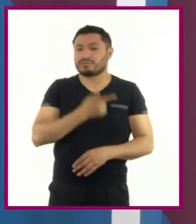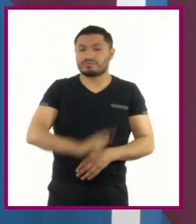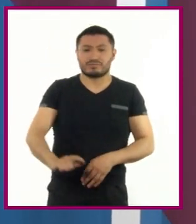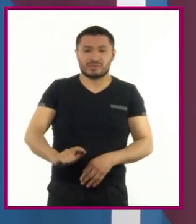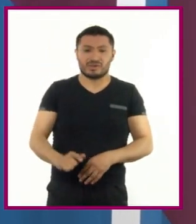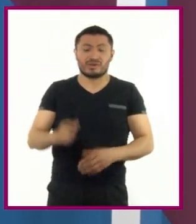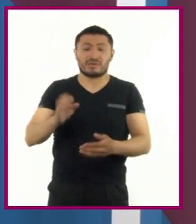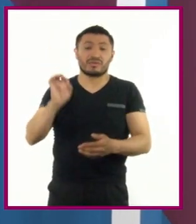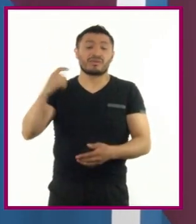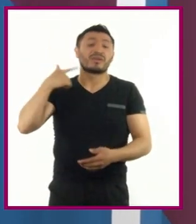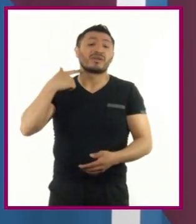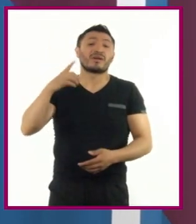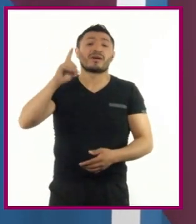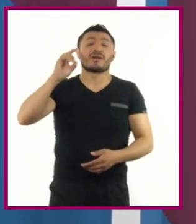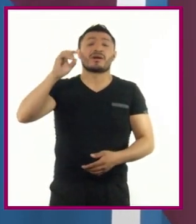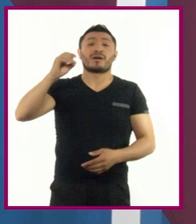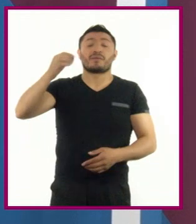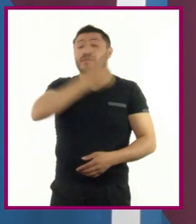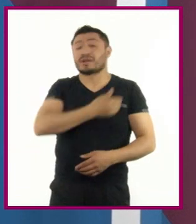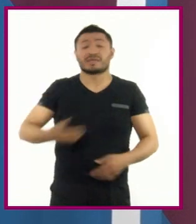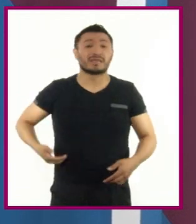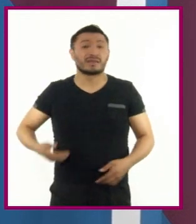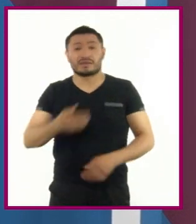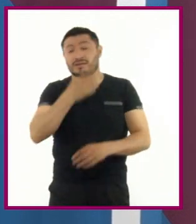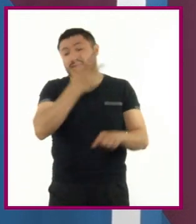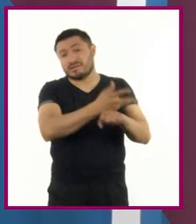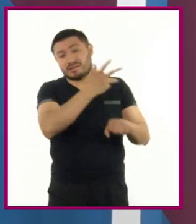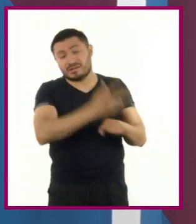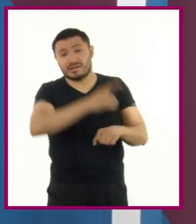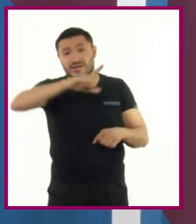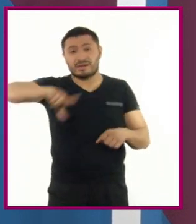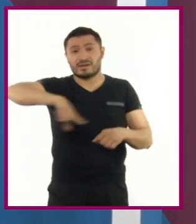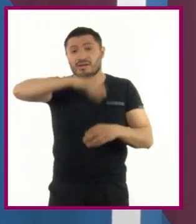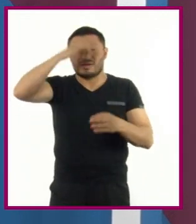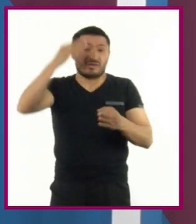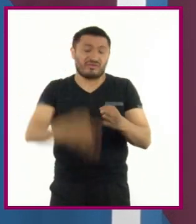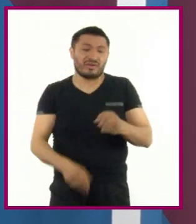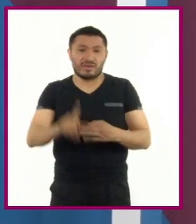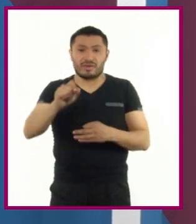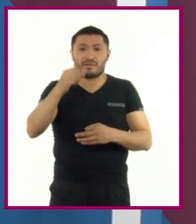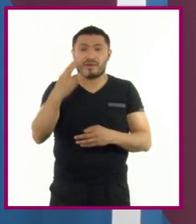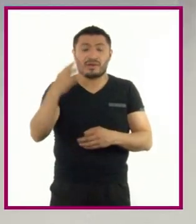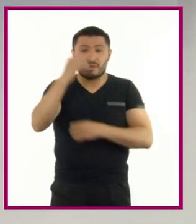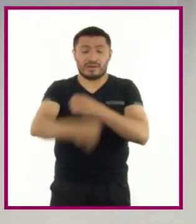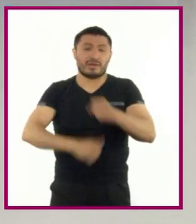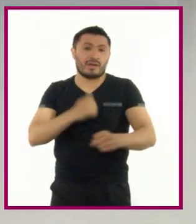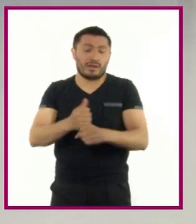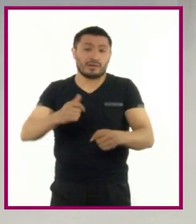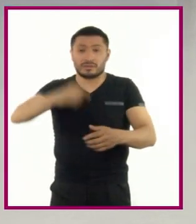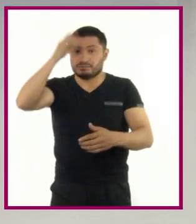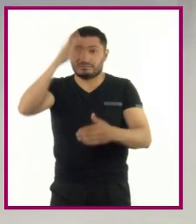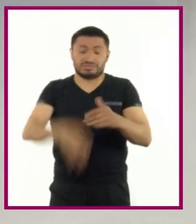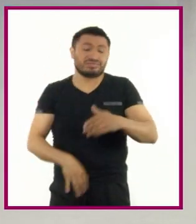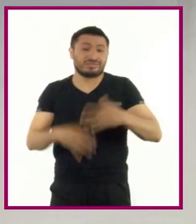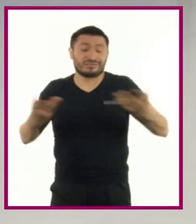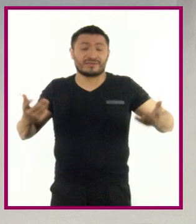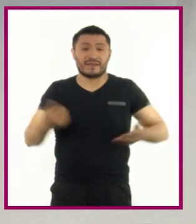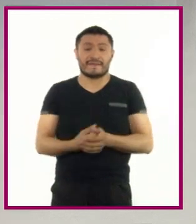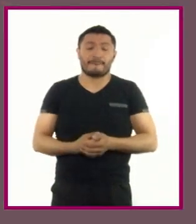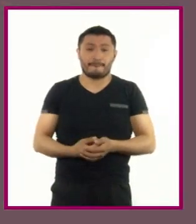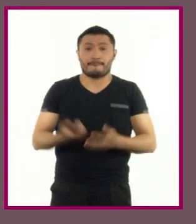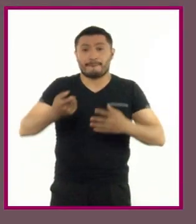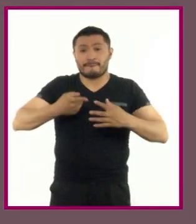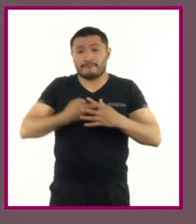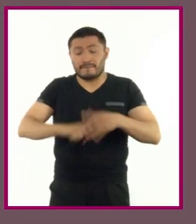exmandatario estadounidense Donald Trump, llegando a su final después de 23 años de vigencia. Con esto dieron inicio